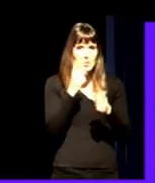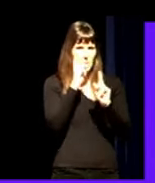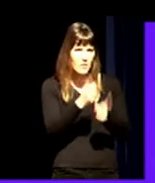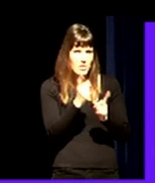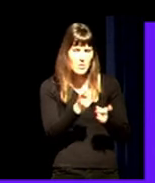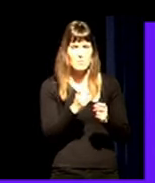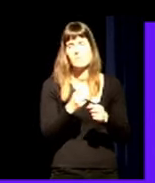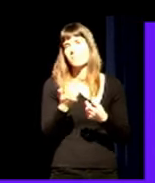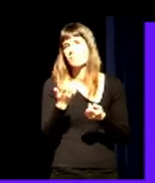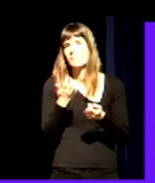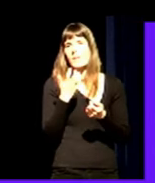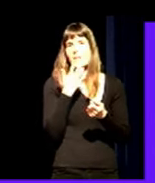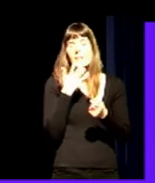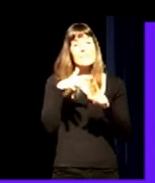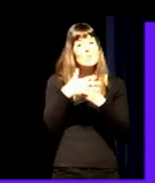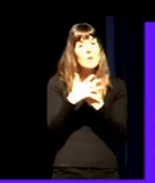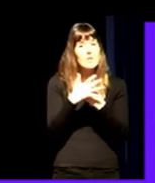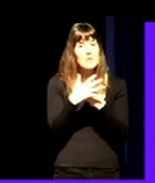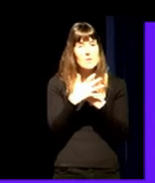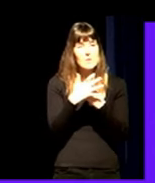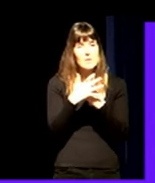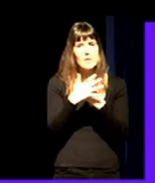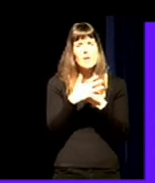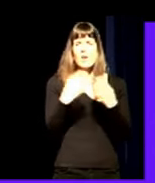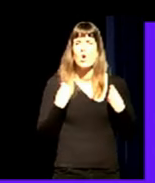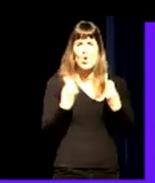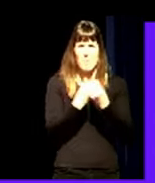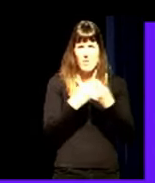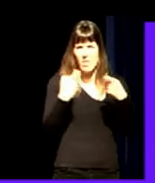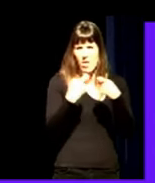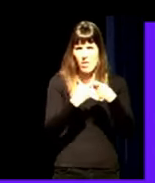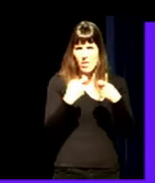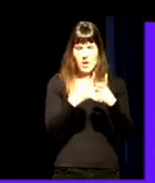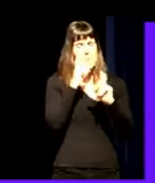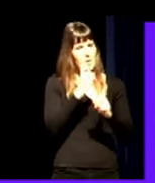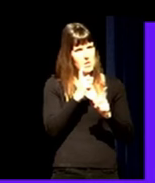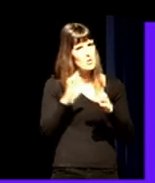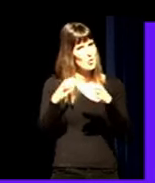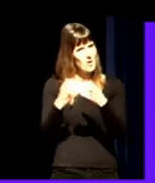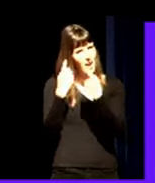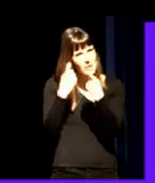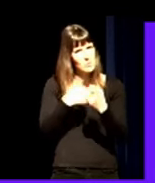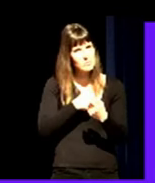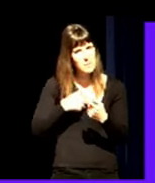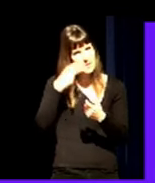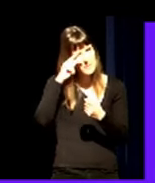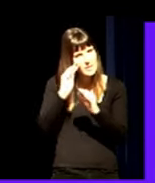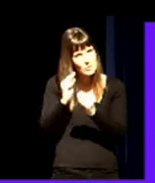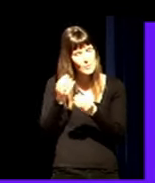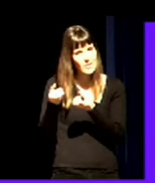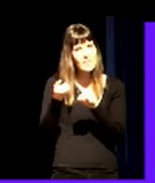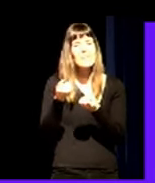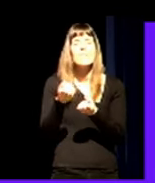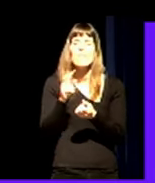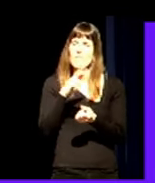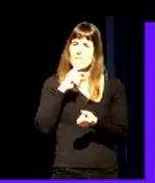de la prevención de las situaciones de quiebra de la convivencia y sobre todo a la hora de aportar calor y